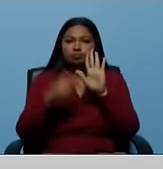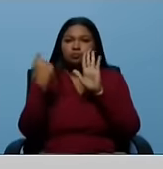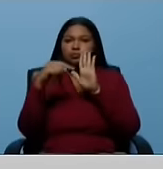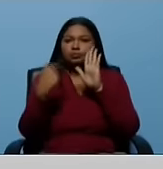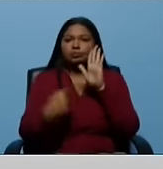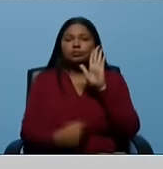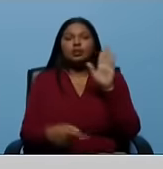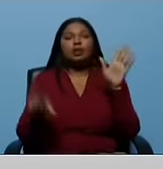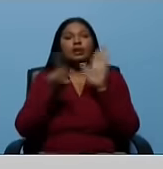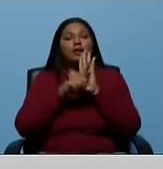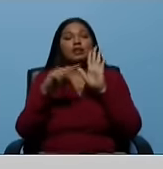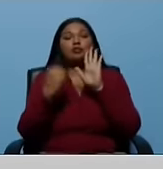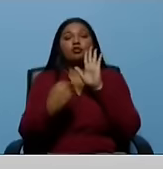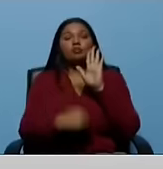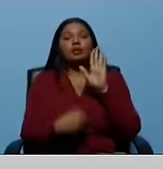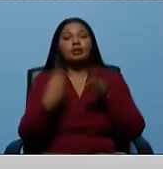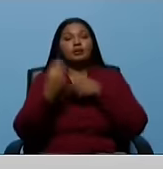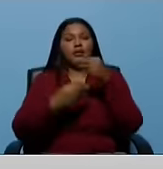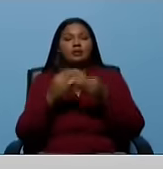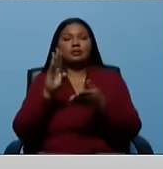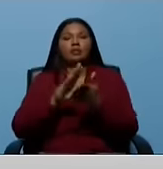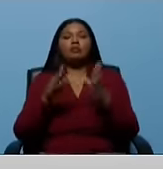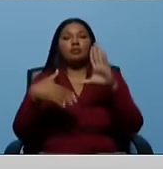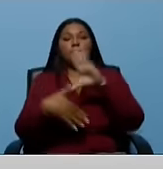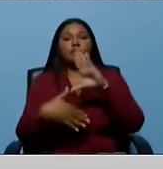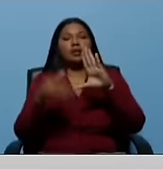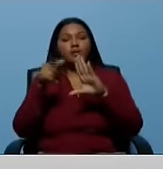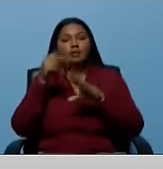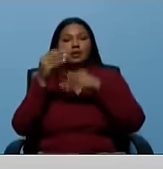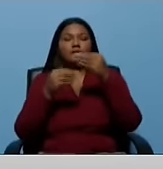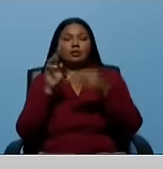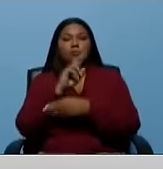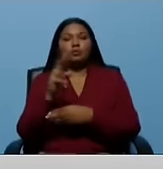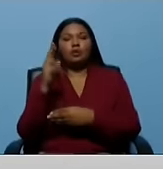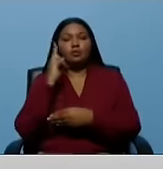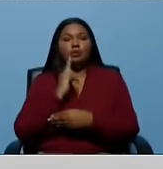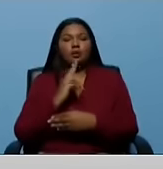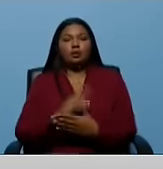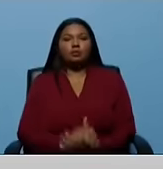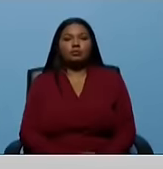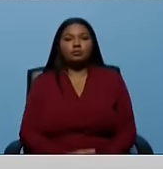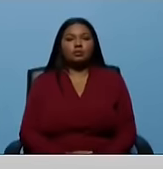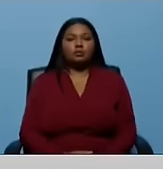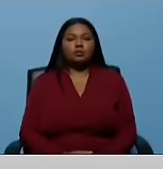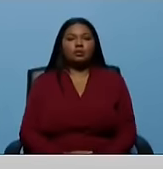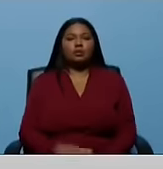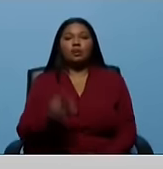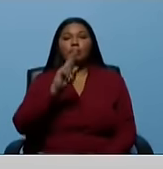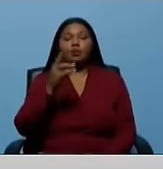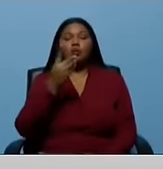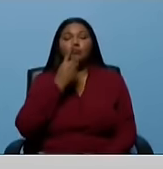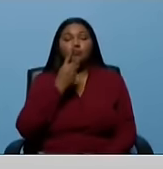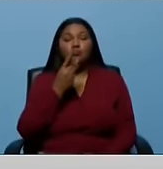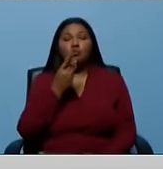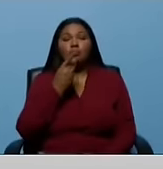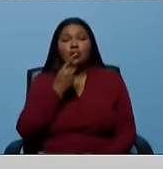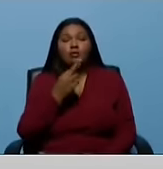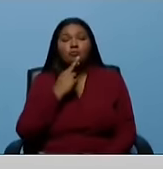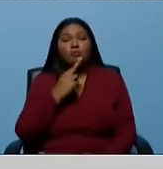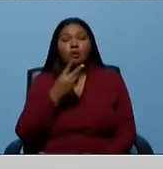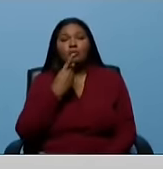leyes de normas que se hacen en Centroamérica que tiene que con República Dominicana con Honduras con Guatemala con El Salvador vienen de